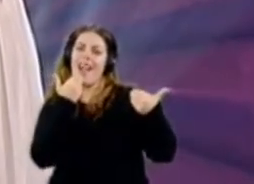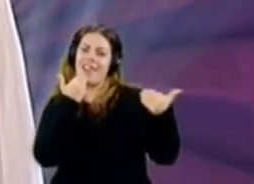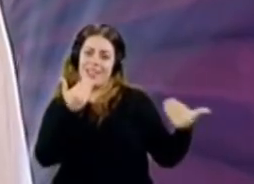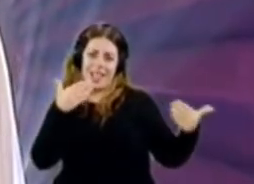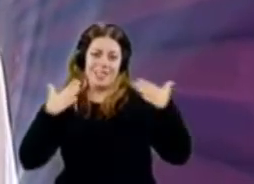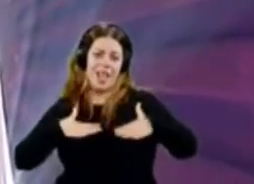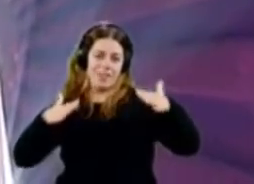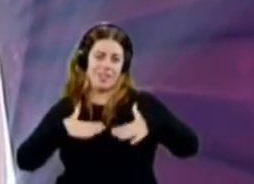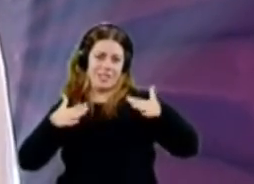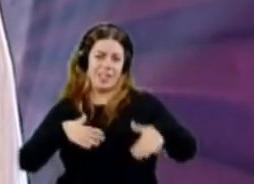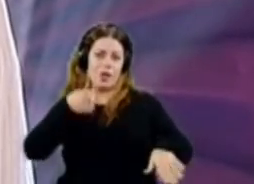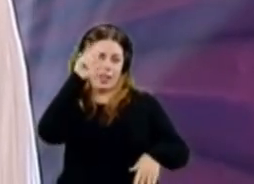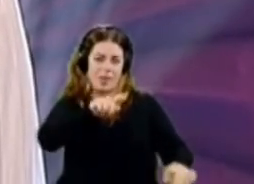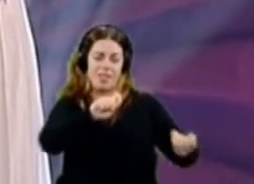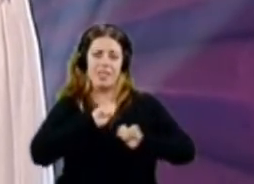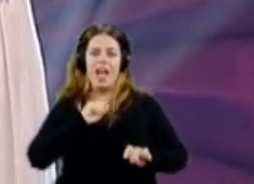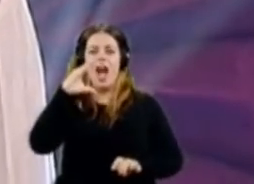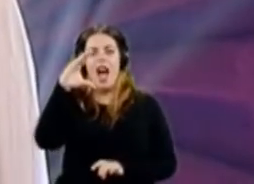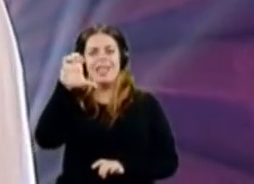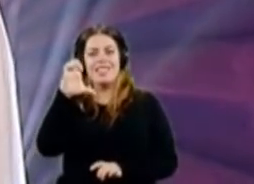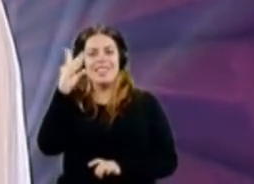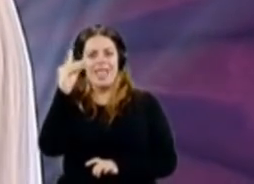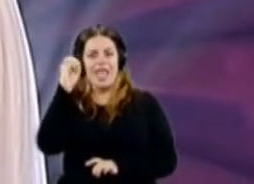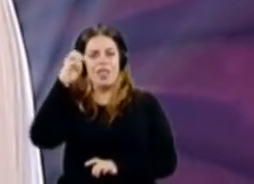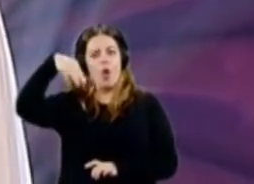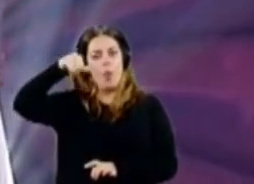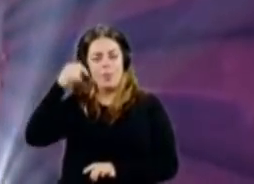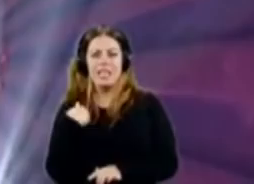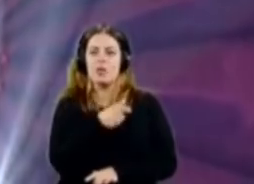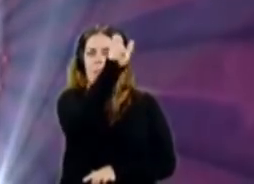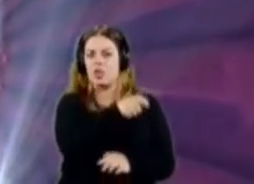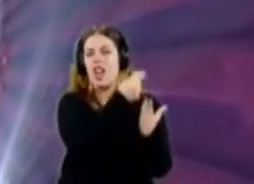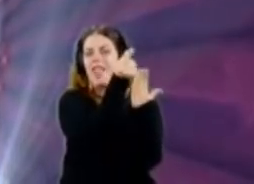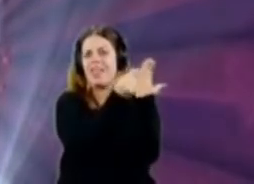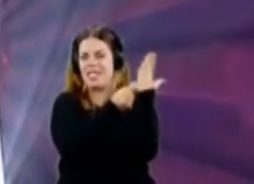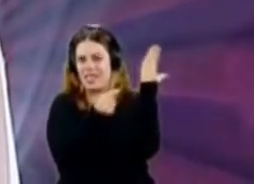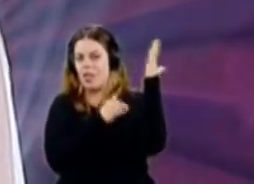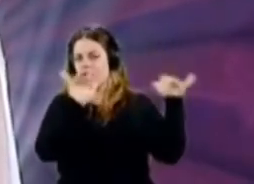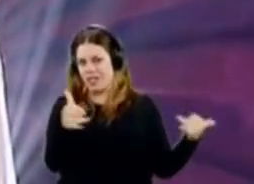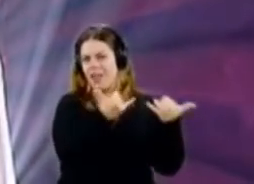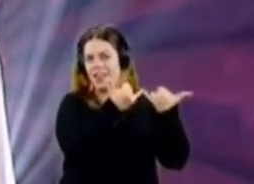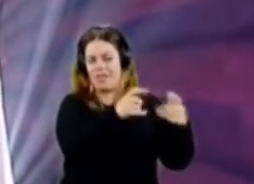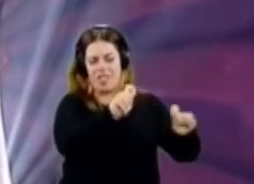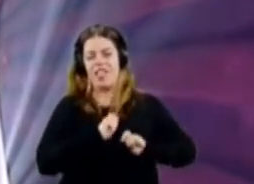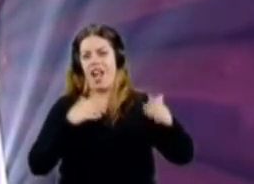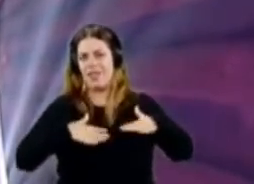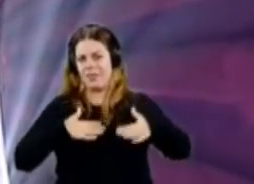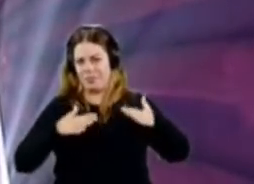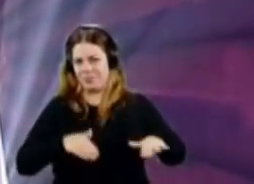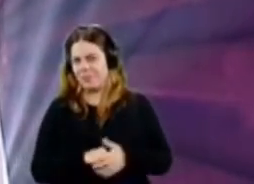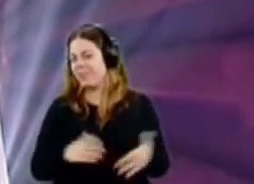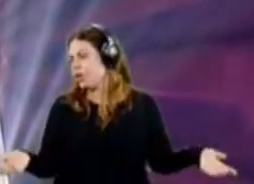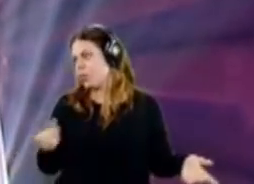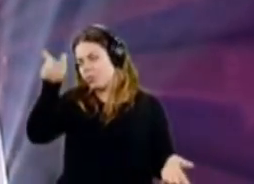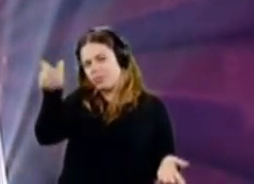cedido Sedomir, también diseñador de Tenerife. No sé si lo he conseguido, pero... Ambos son buenísimos porque estás hoy preciosa. Vamos ya con el